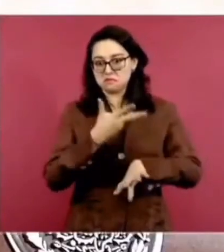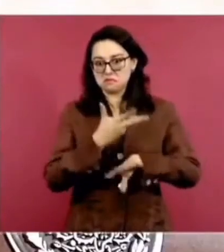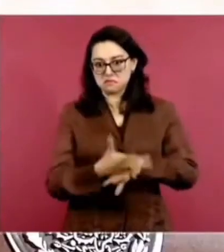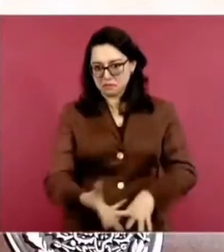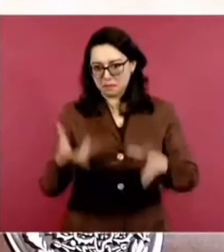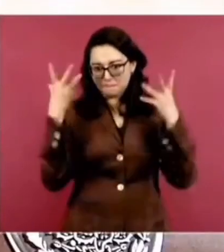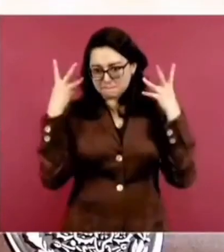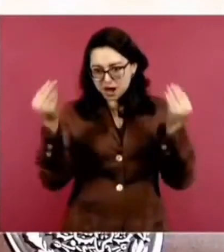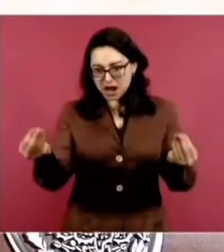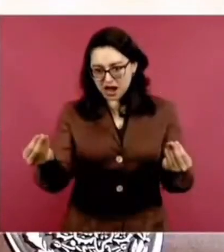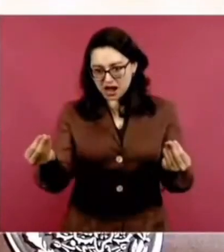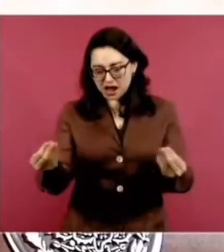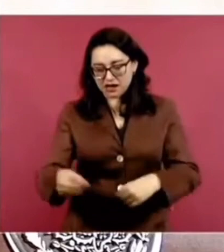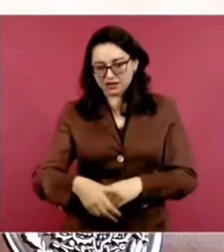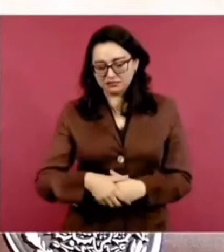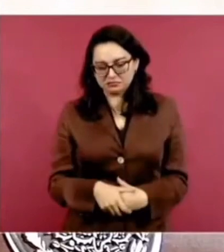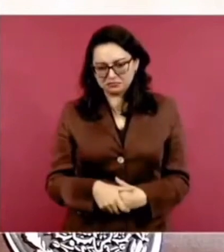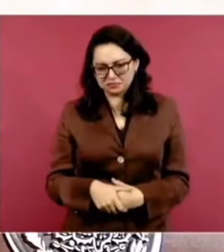que